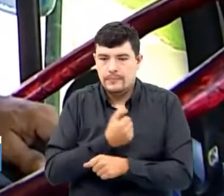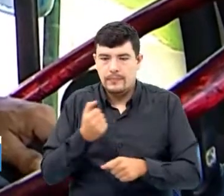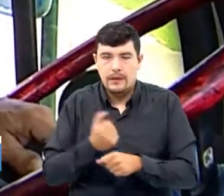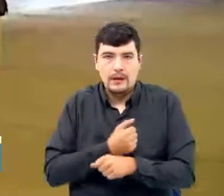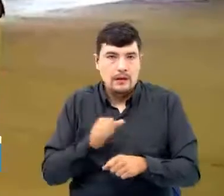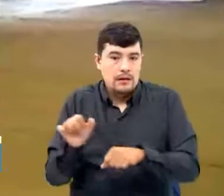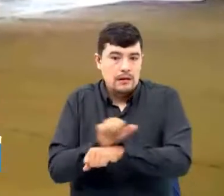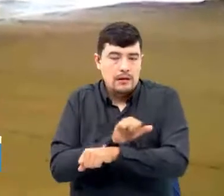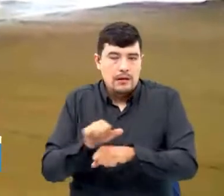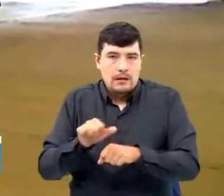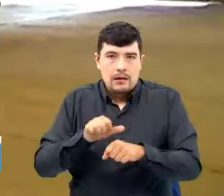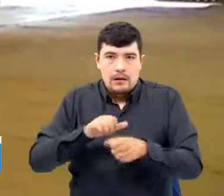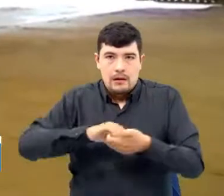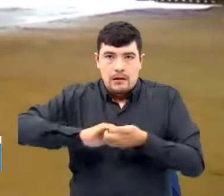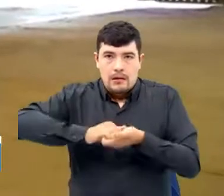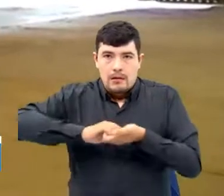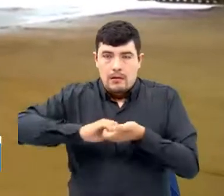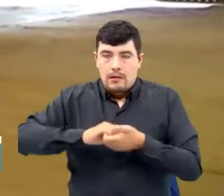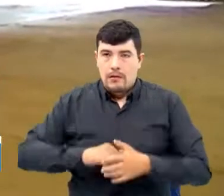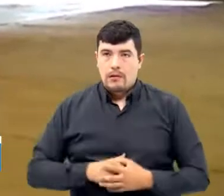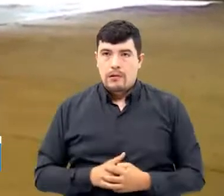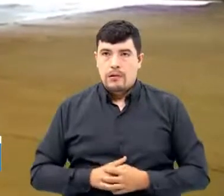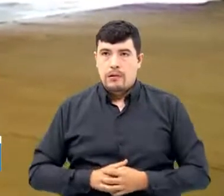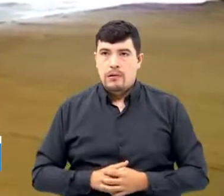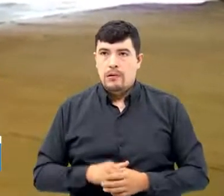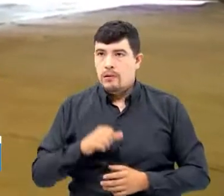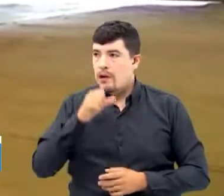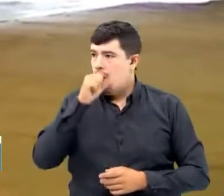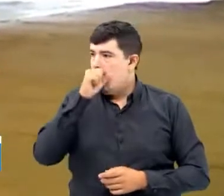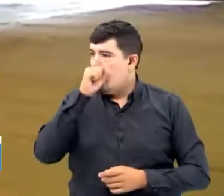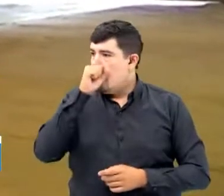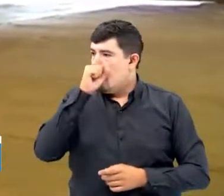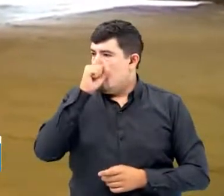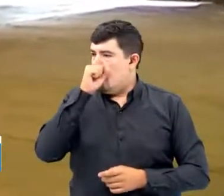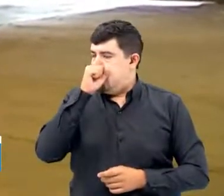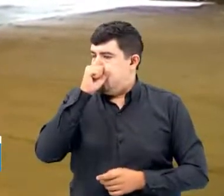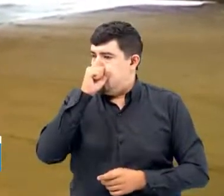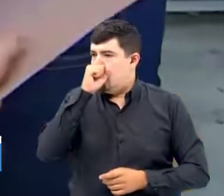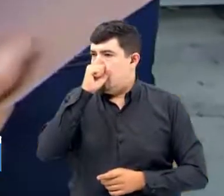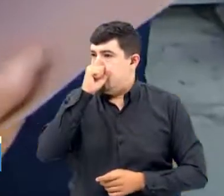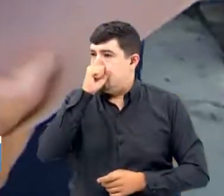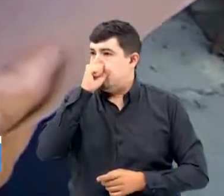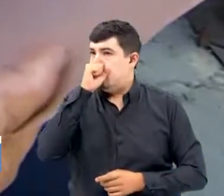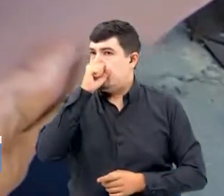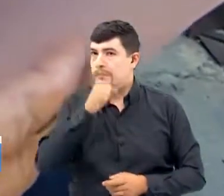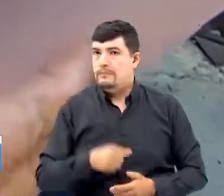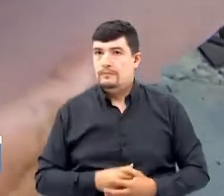mulas. En medio de esa reanudación de las importaciones y exportaciones,